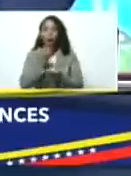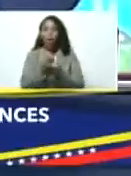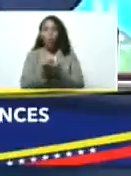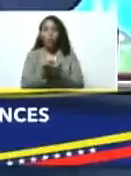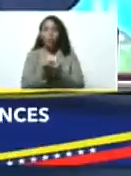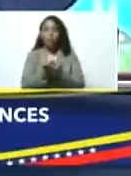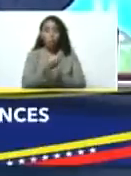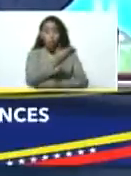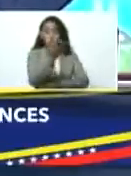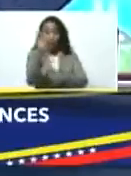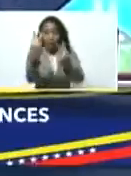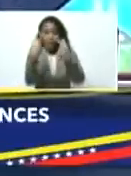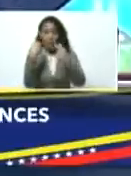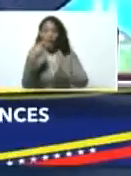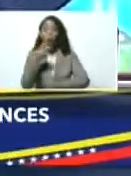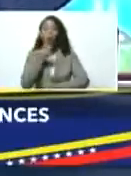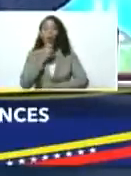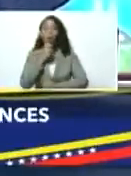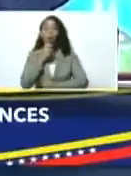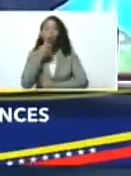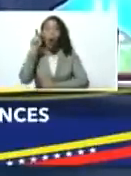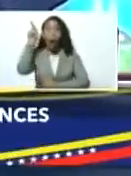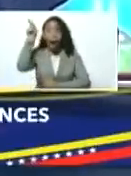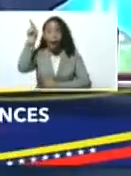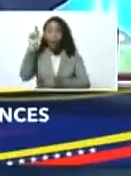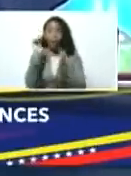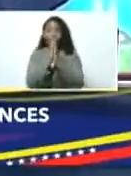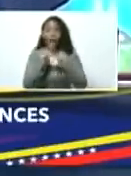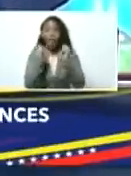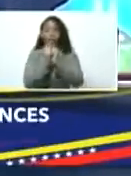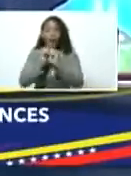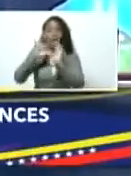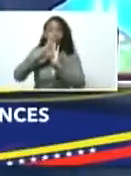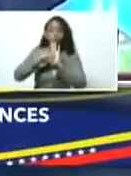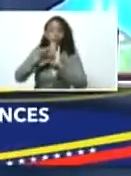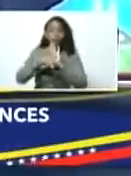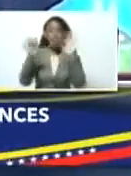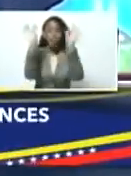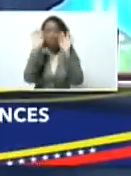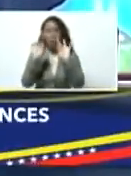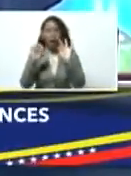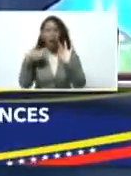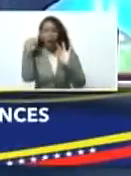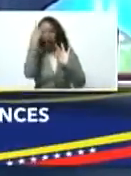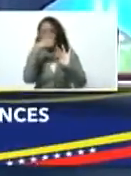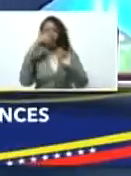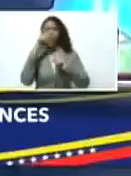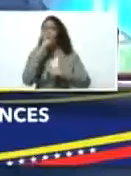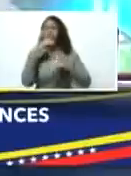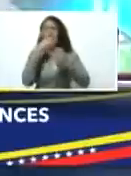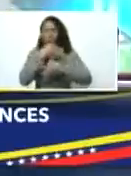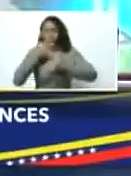Fíjense ustedes el oro que nos están robando de manera descarada e